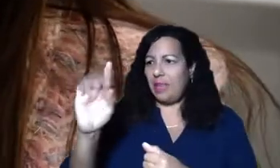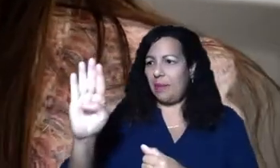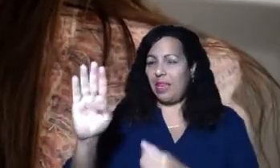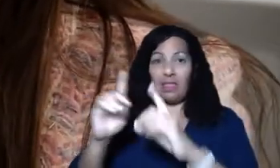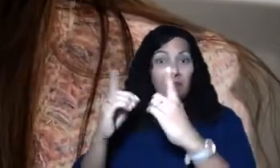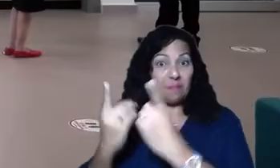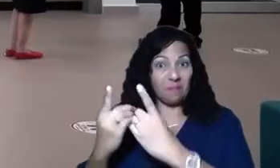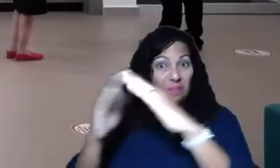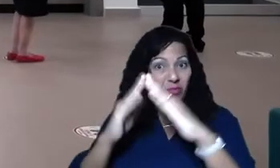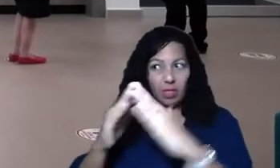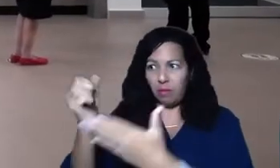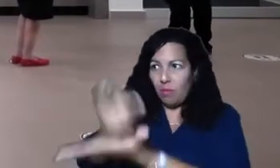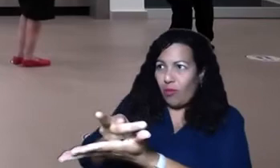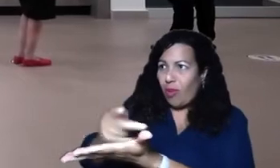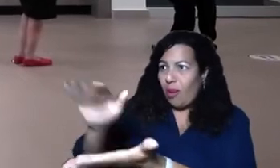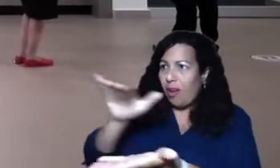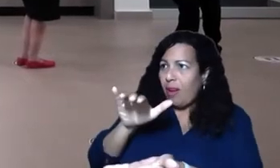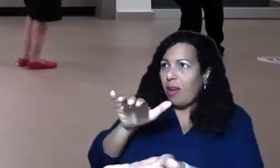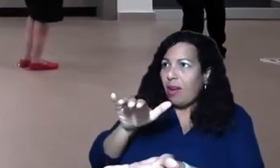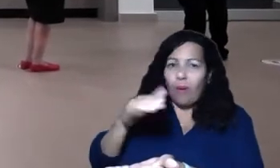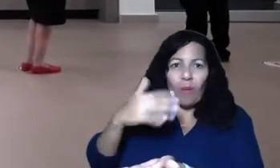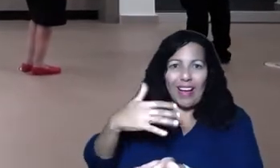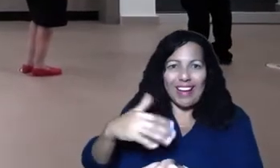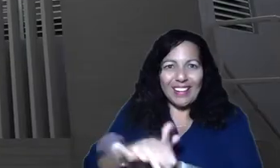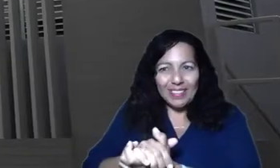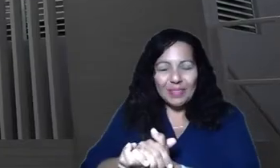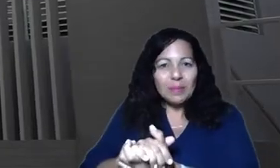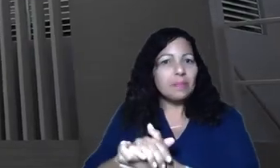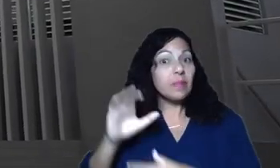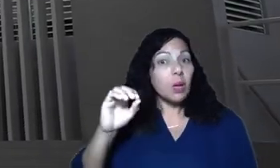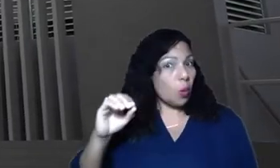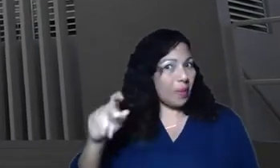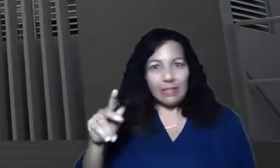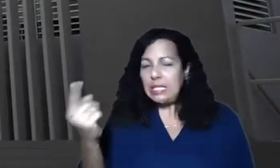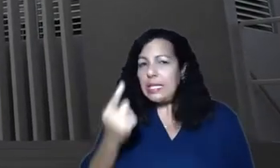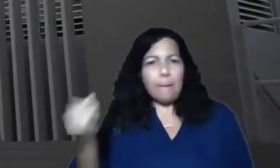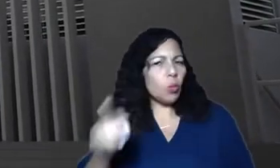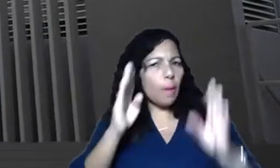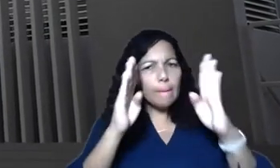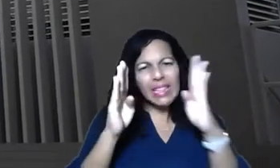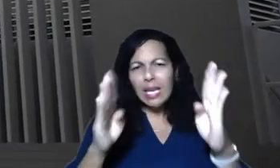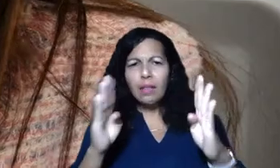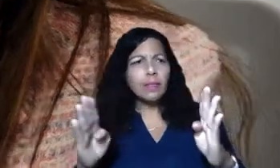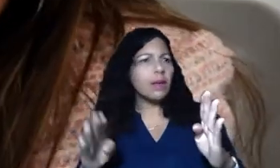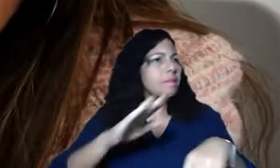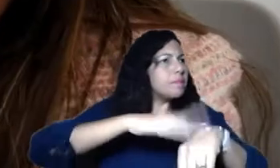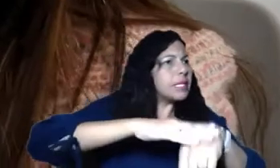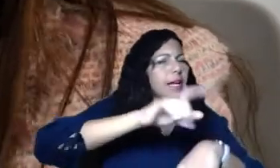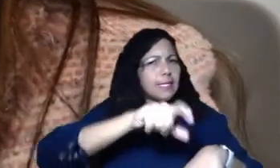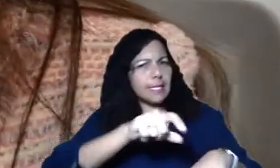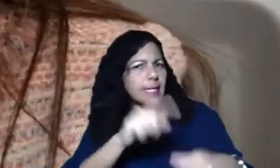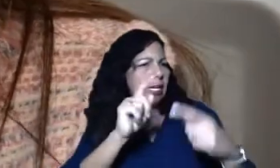de vivienda, pues ya me aprobó la cantidad que me iba a dar. Y la cooperativa siempre estuvo ahí al tanto de, mira,